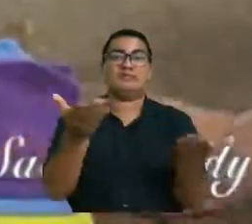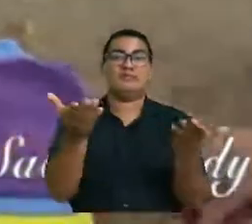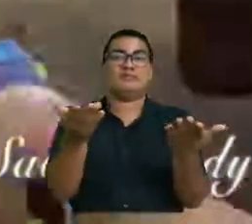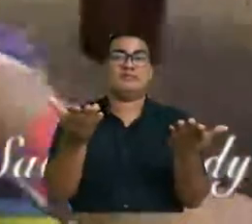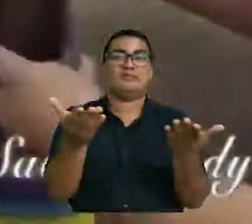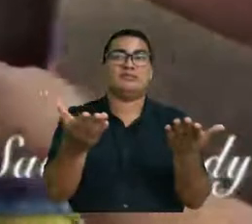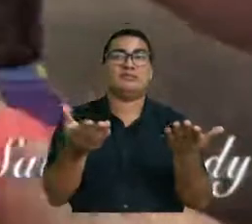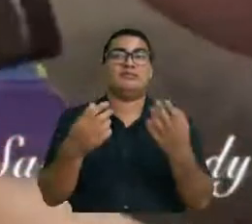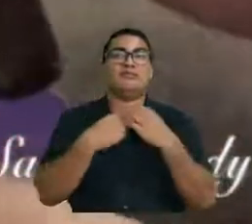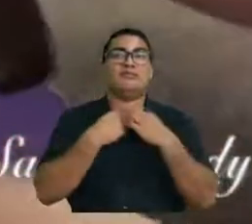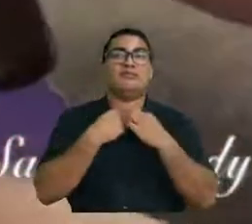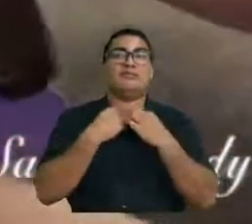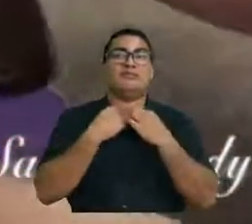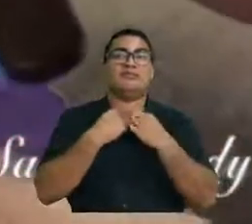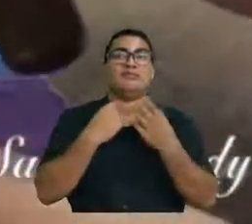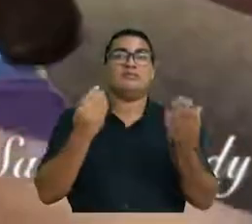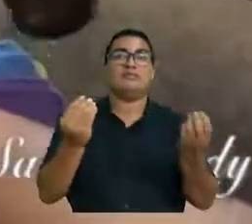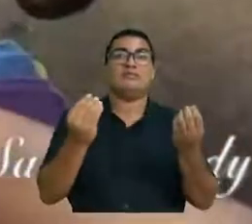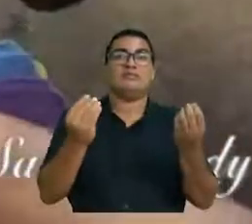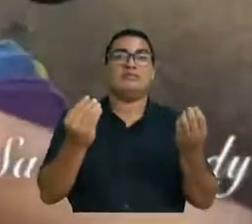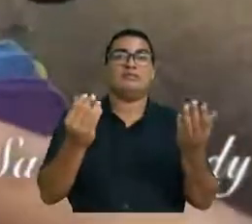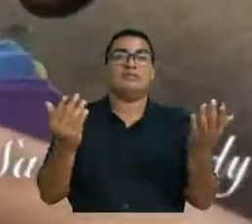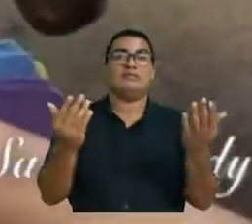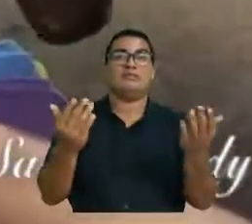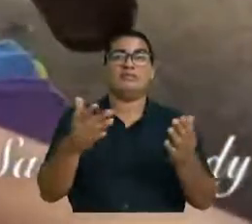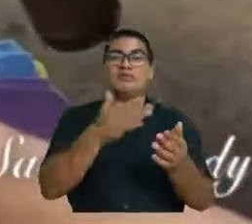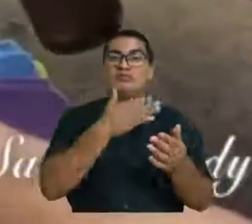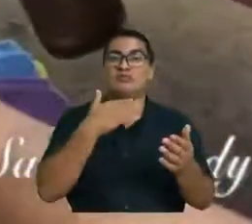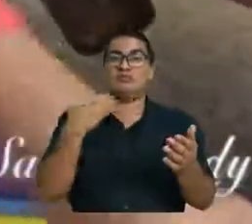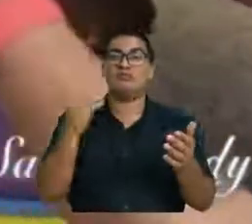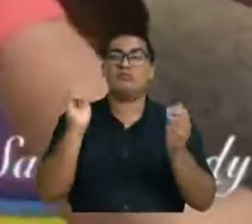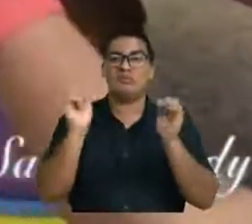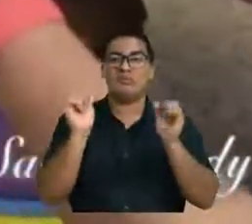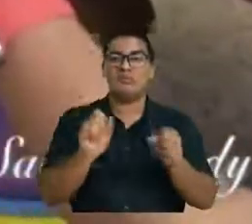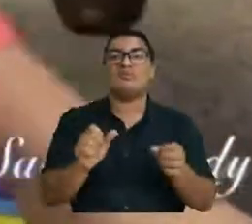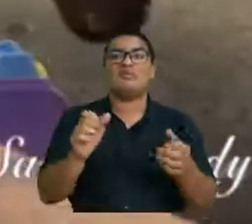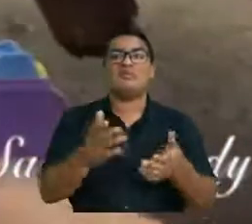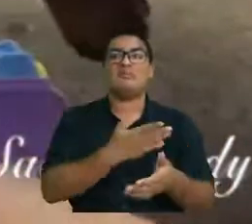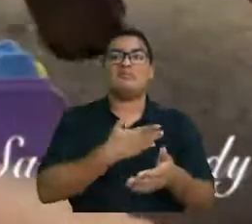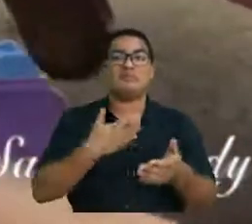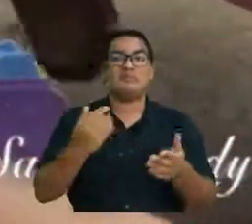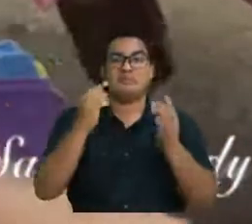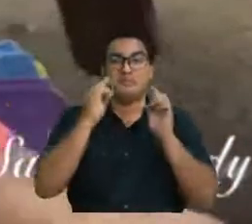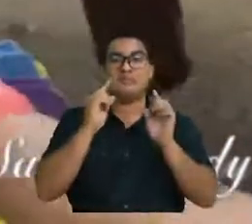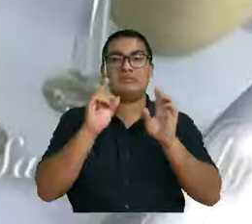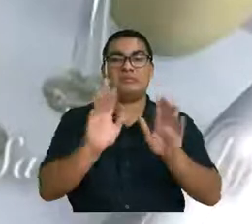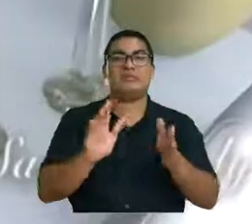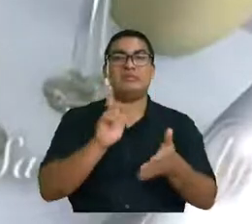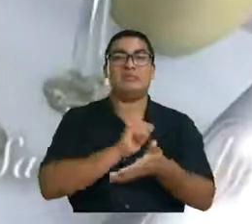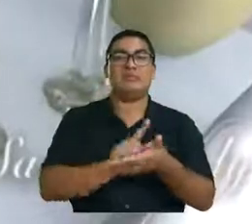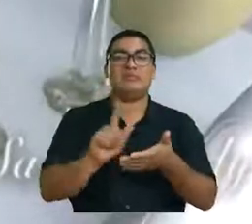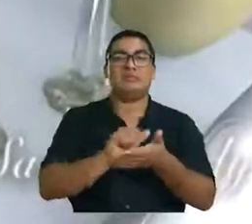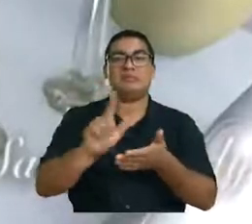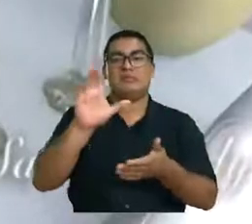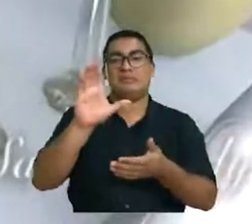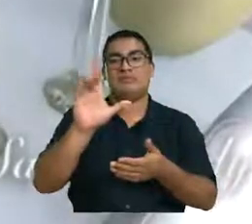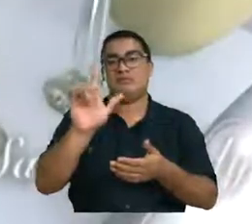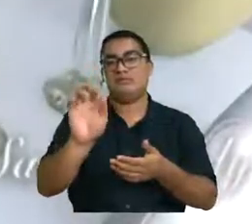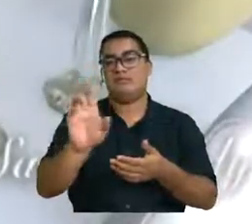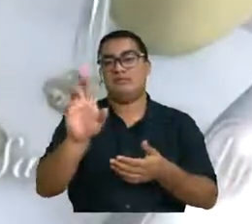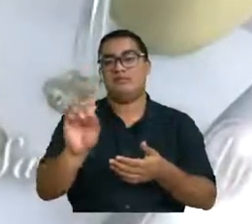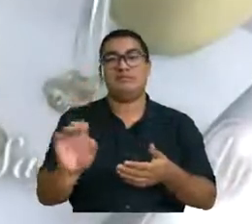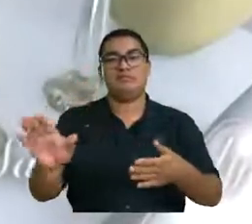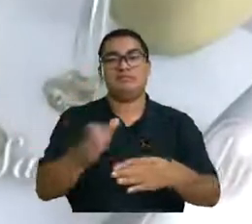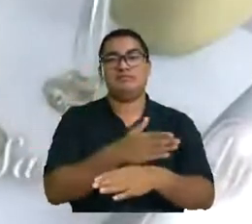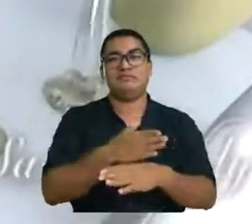verdaderamente ya más en exposición o contaminada. Nosotros tenemos que mejorar la concentración de cloro no es la misma a la